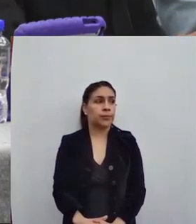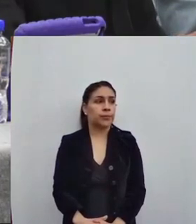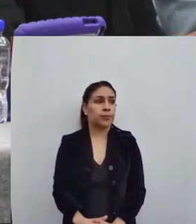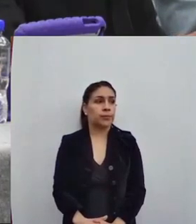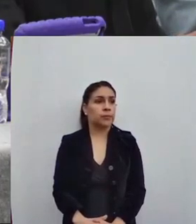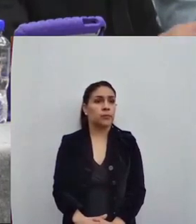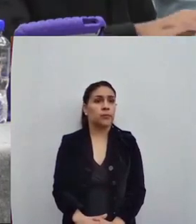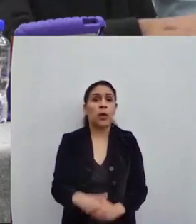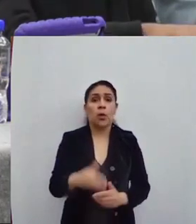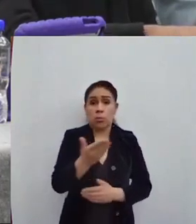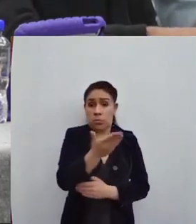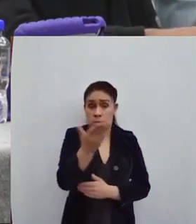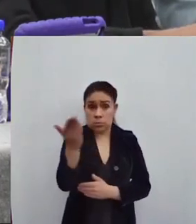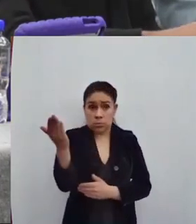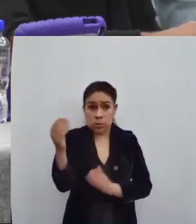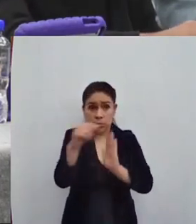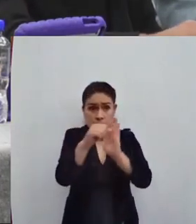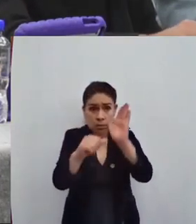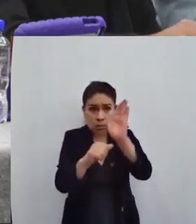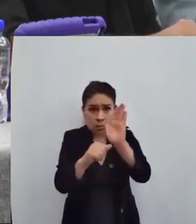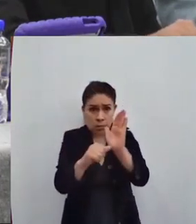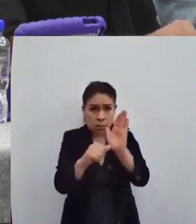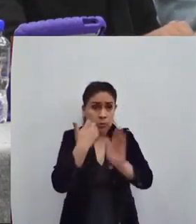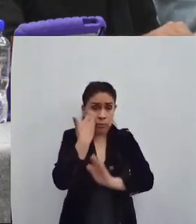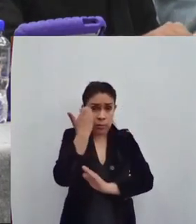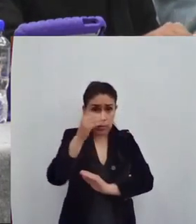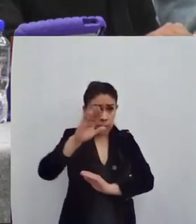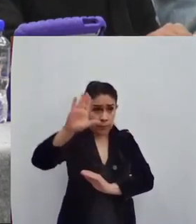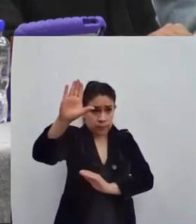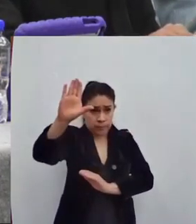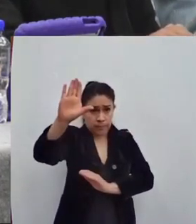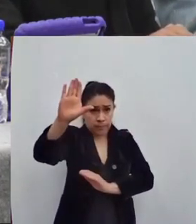¿Alguna observación de este artículo?